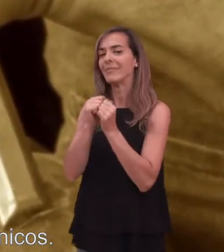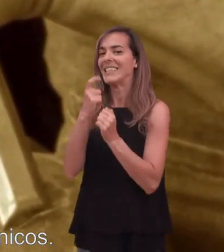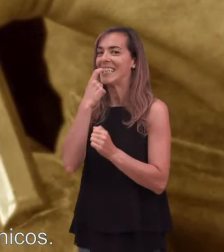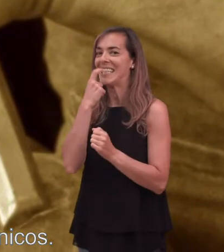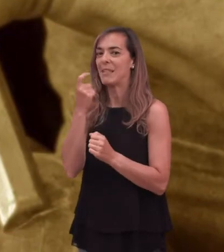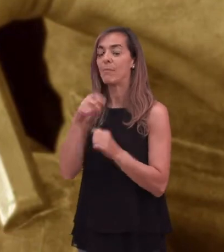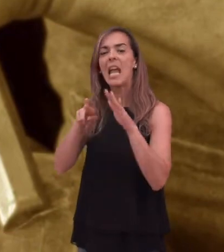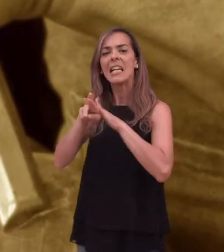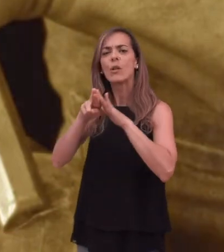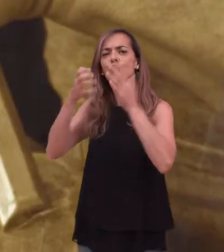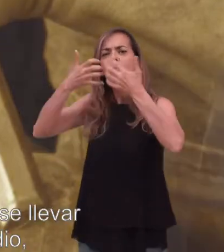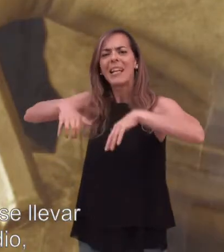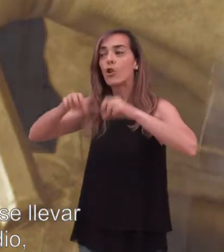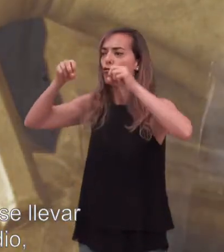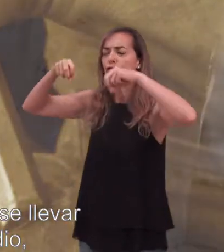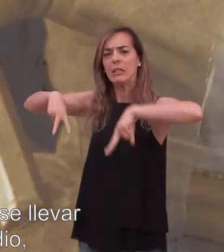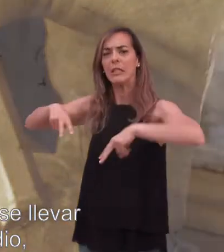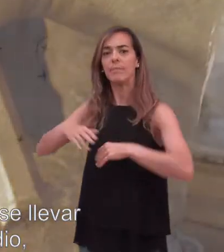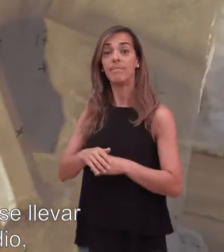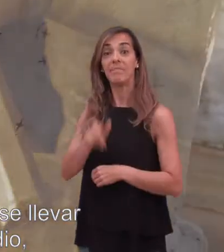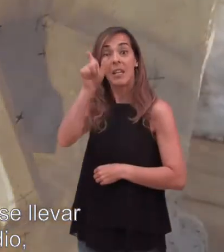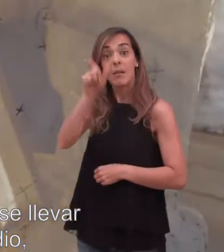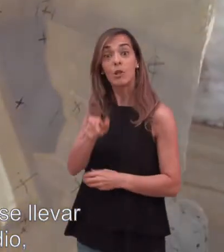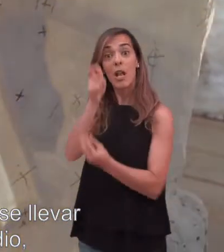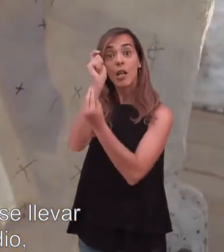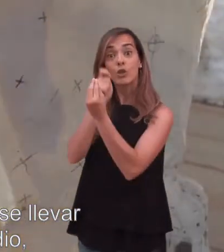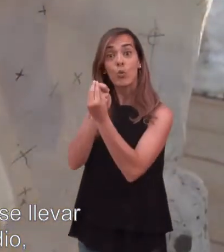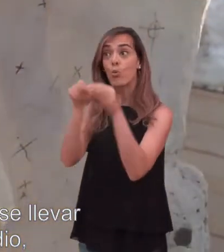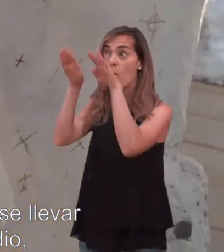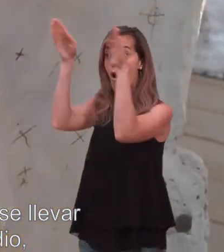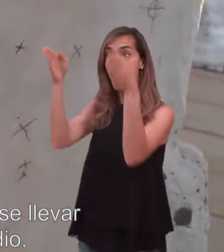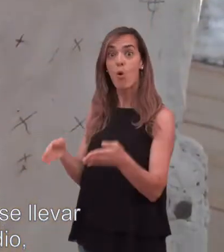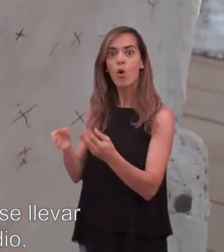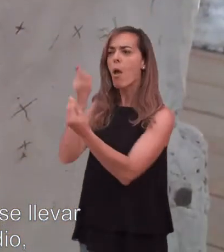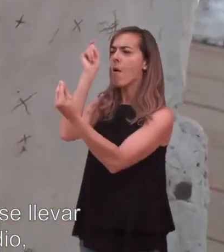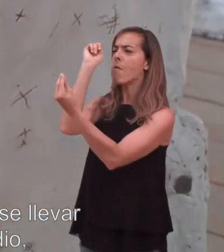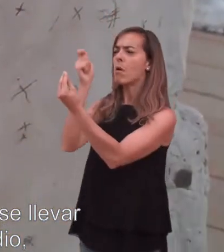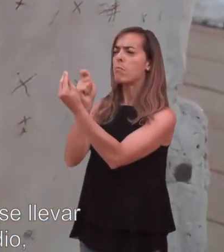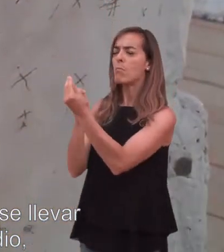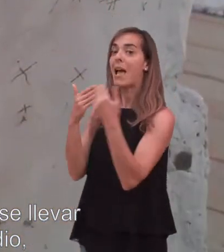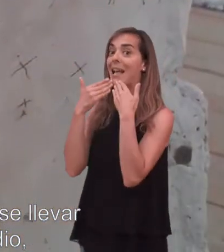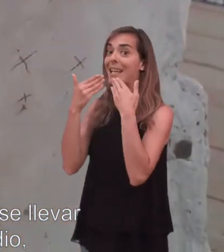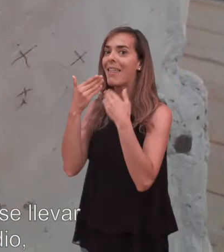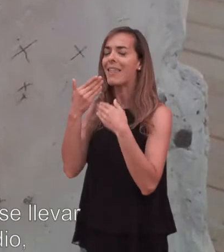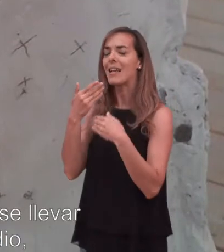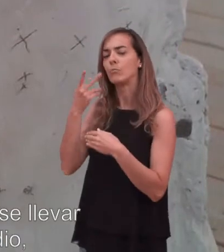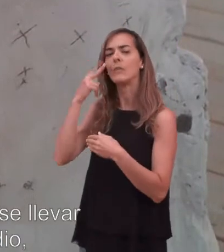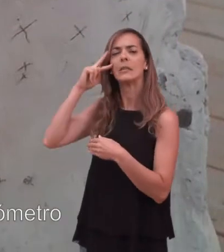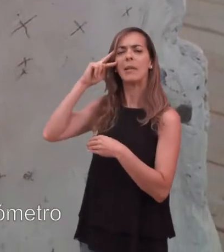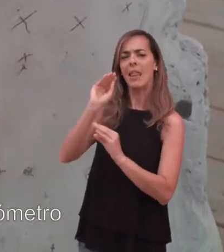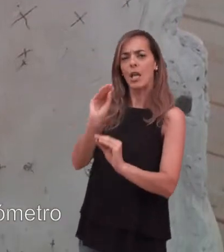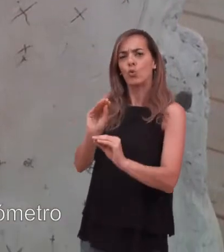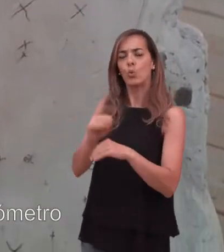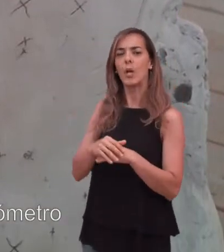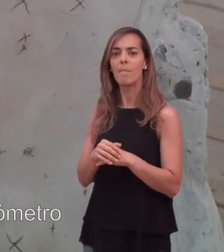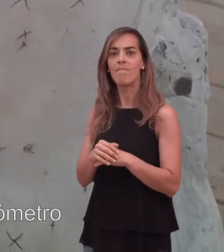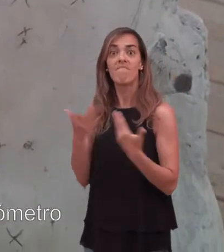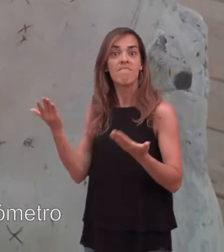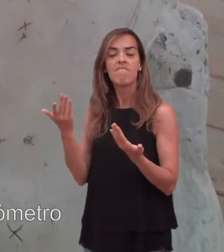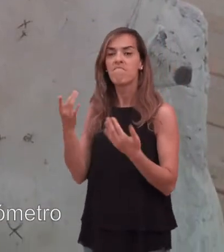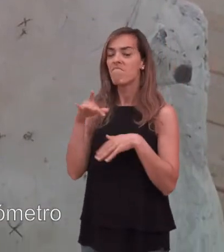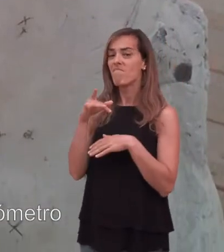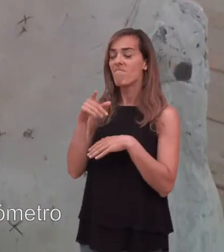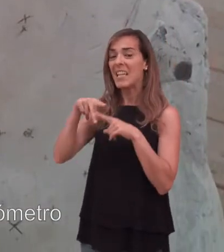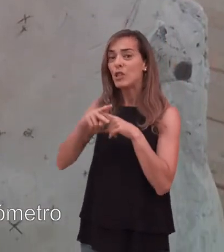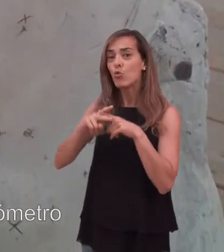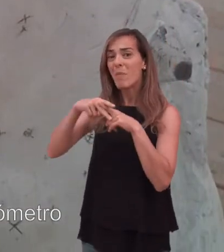mecánicos. El escultor talla el bloque dejándose llevar por su conocimiento del medio, sin la guía que le brinda